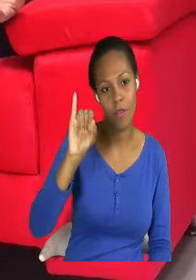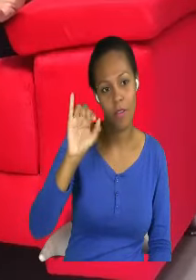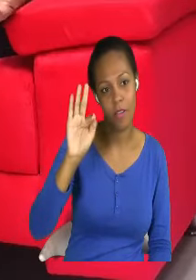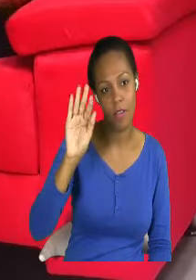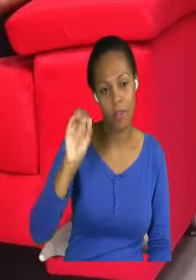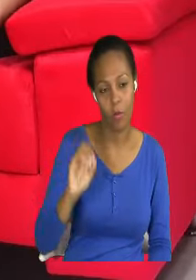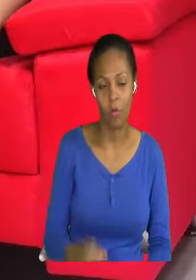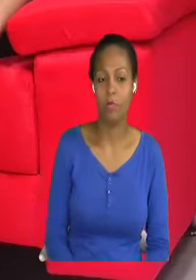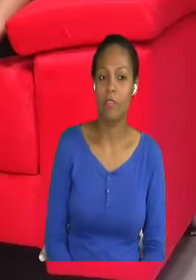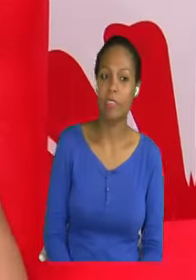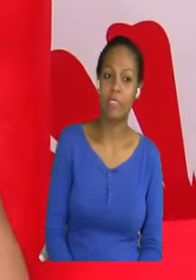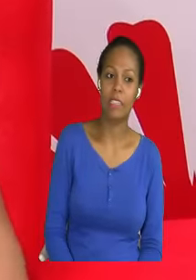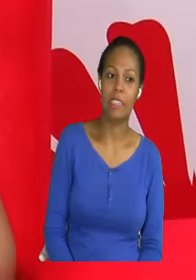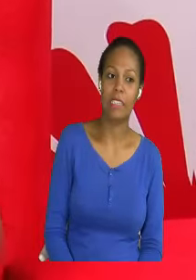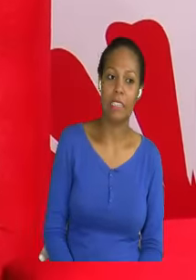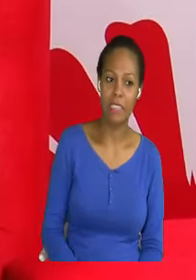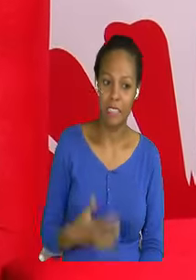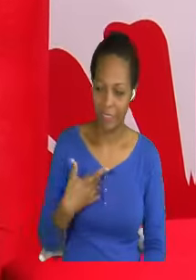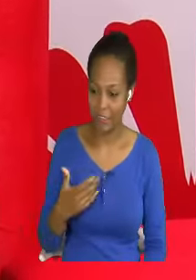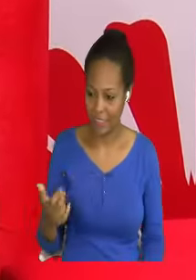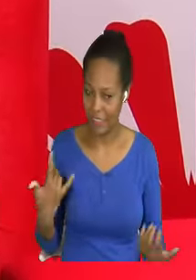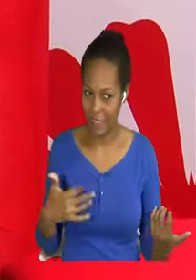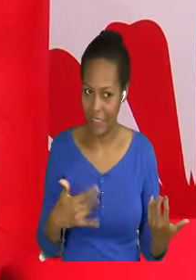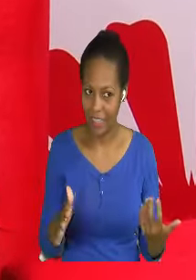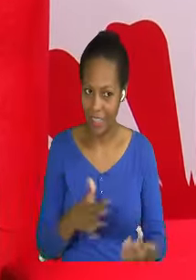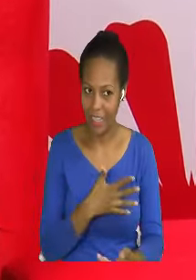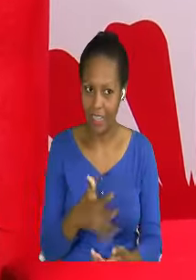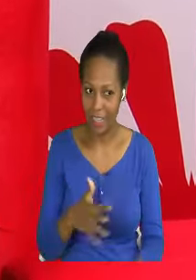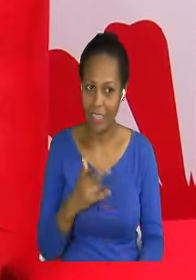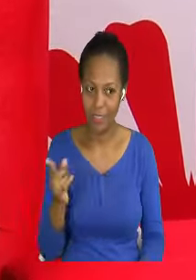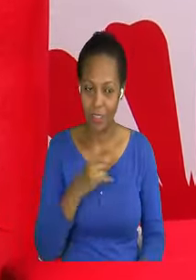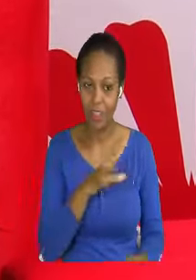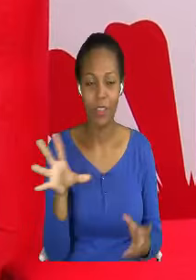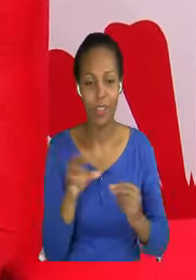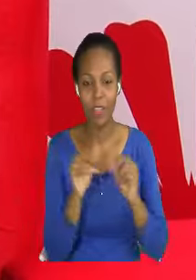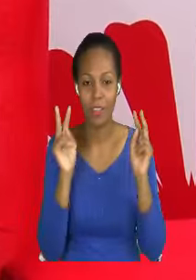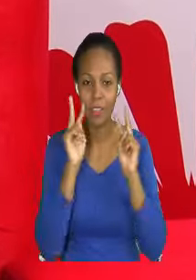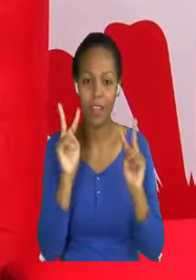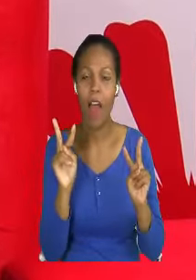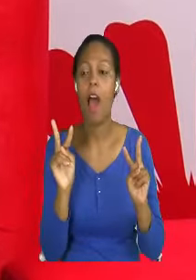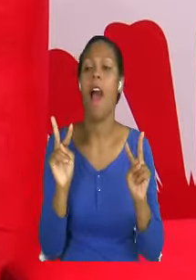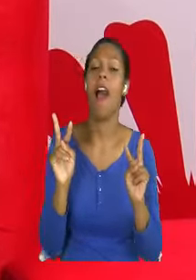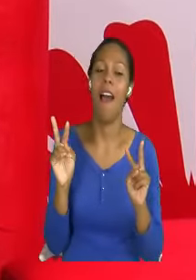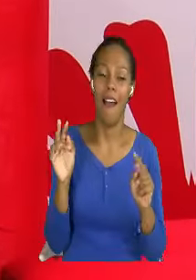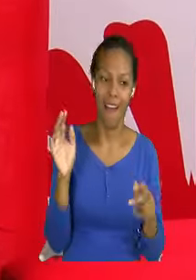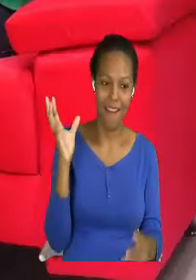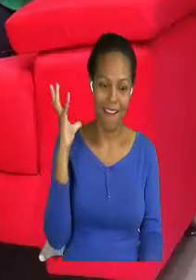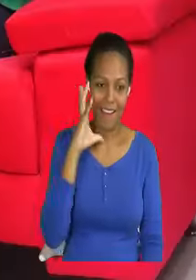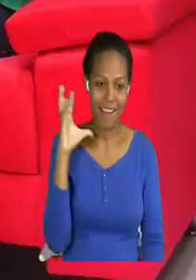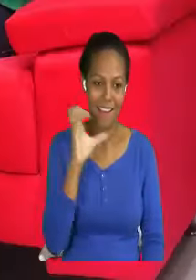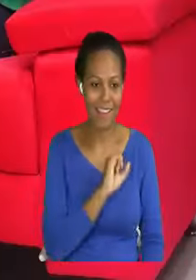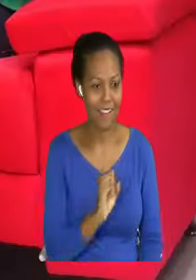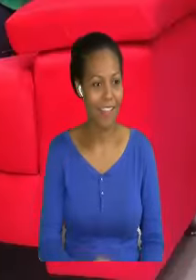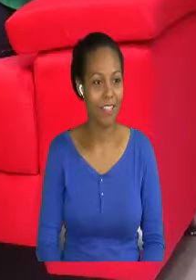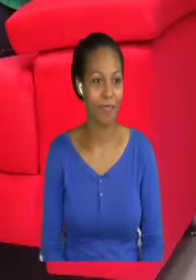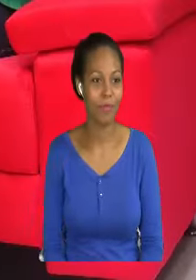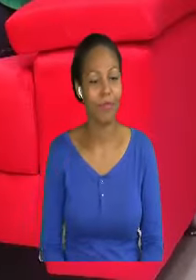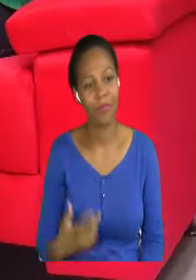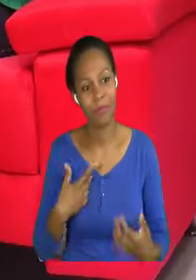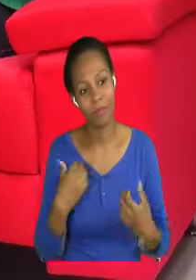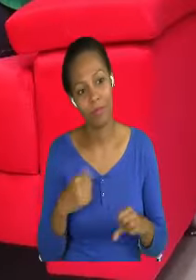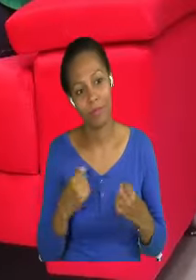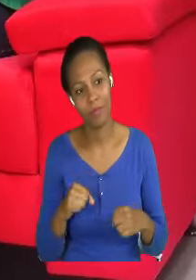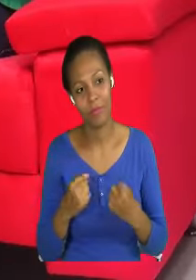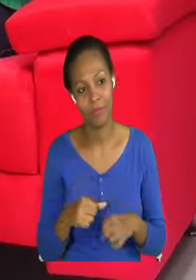de ese sencillo, cántalo, que yo quiero escucharla y que nuestros televidentes, por supuesto, conozcan tu talento, ¿sabes? Bueno, claro, vamos a tratar de hacer algo